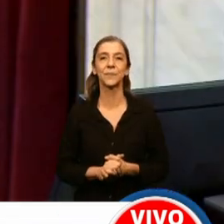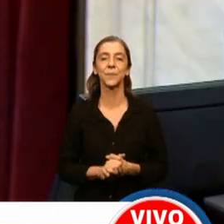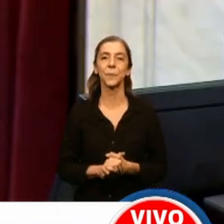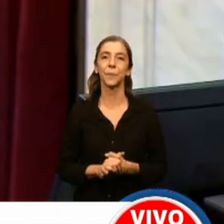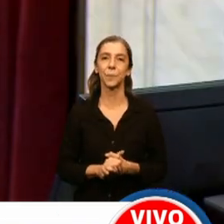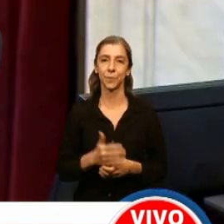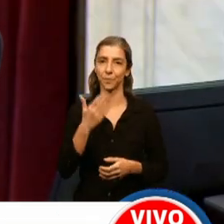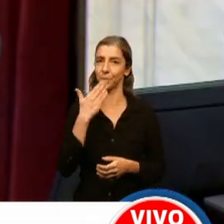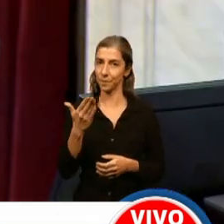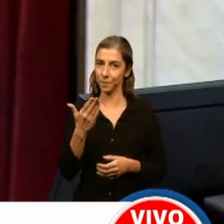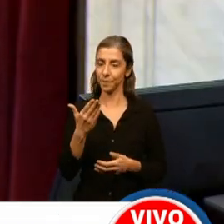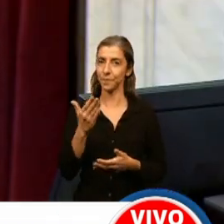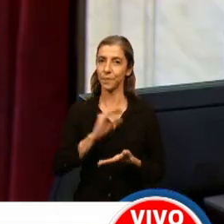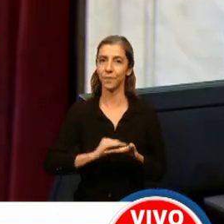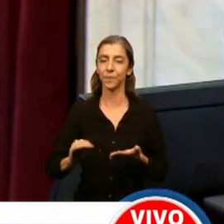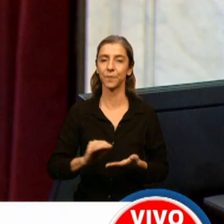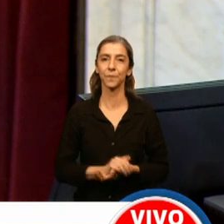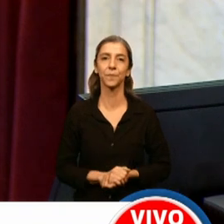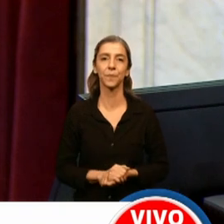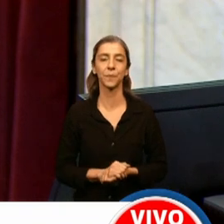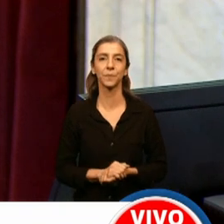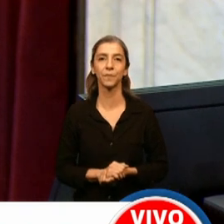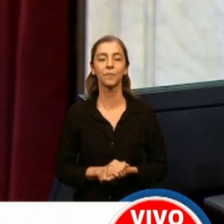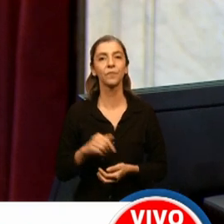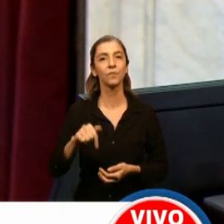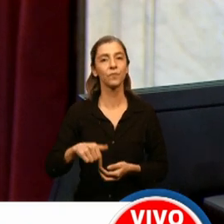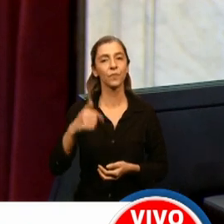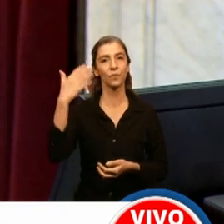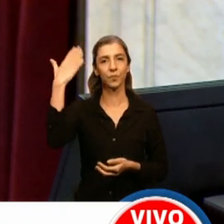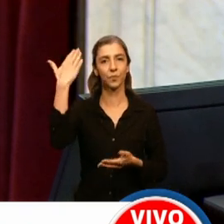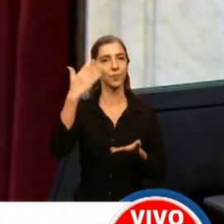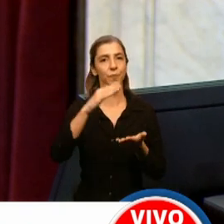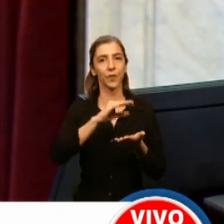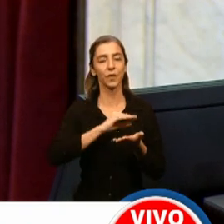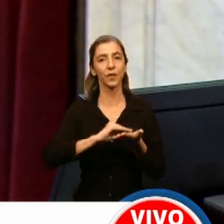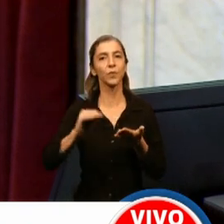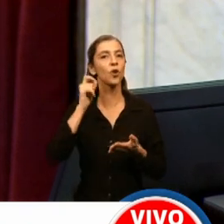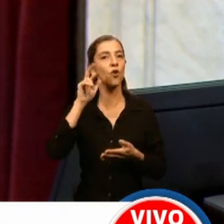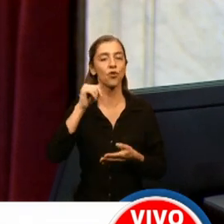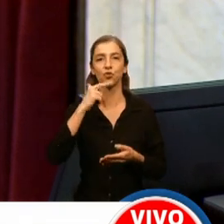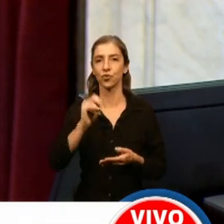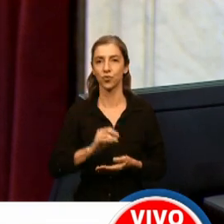gracias diputada tiene la palabra al diputado de oración